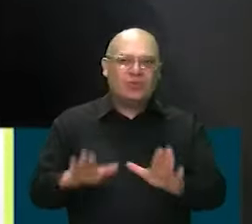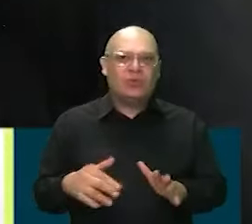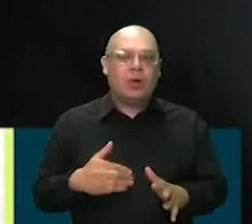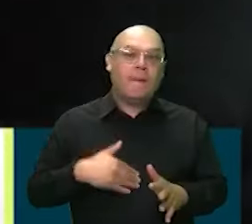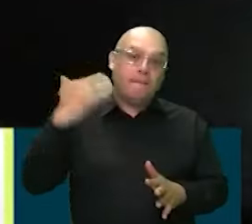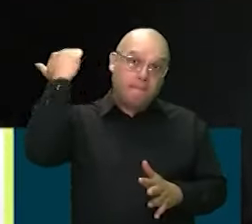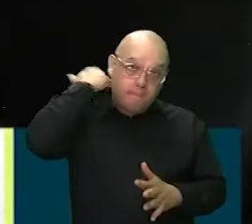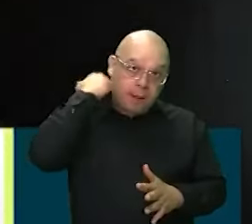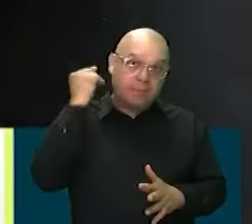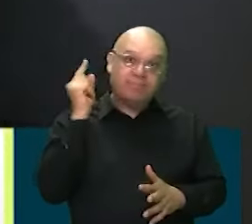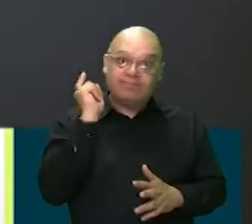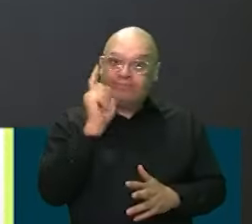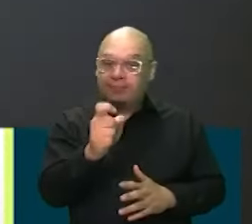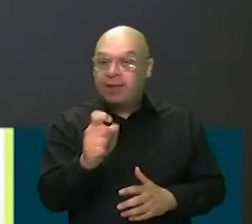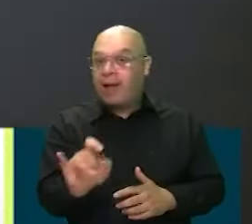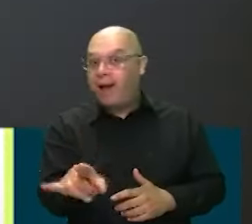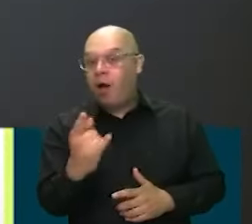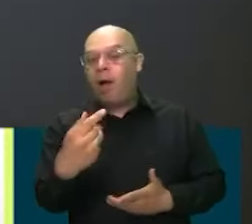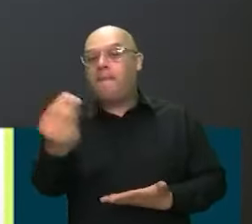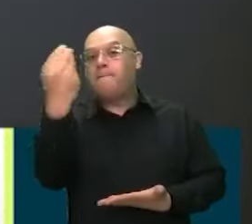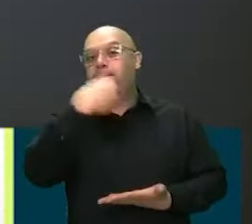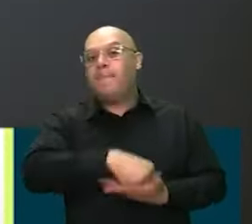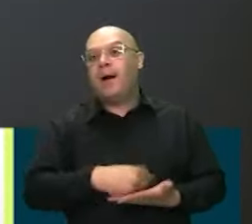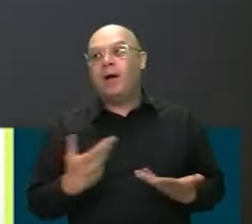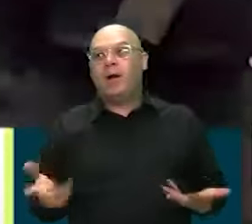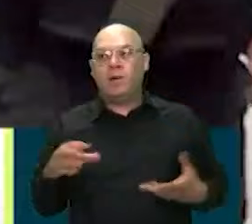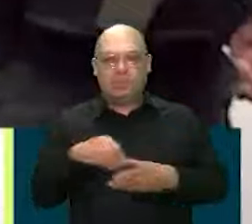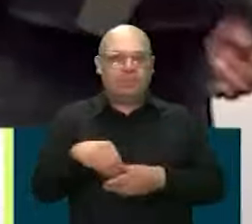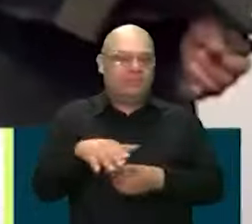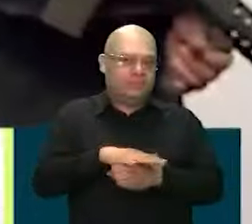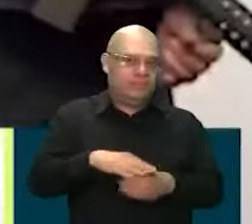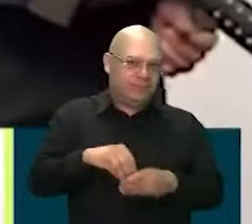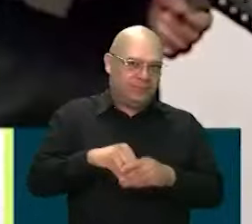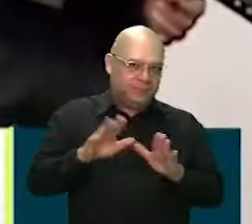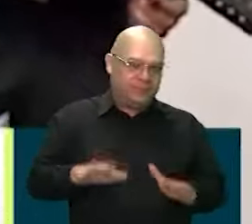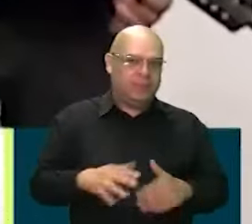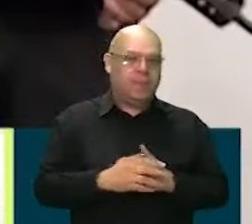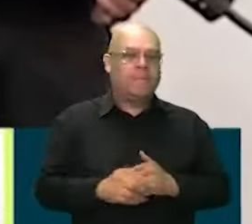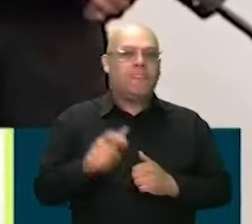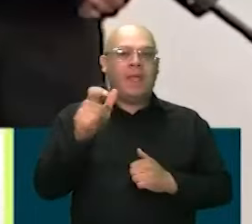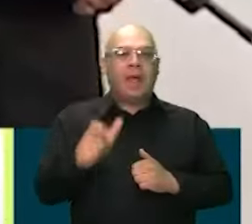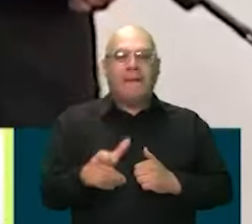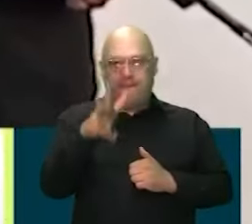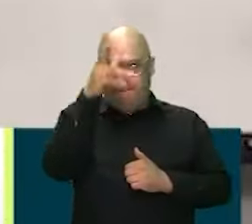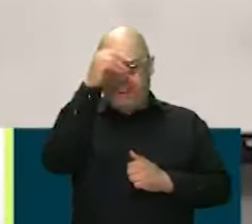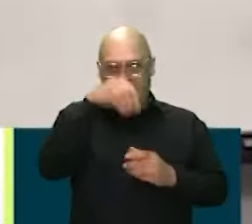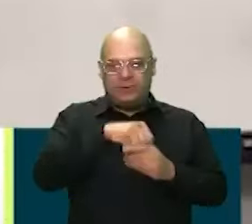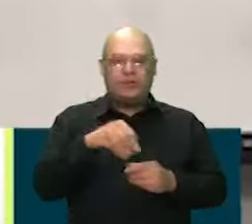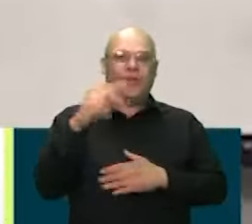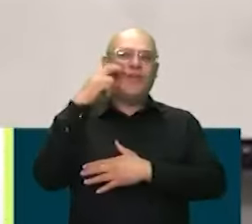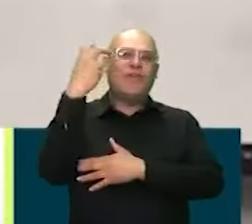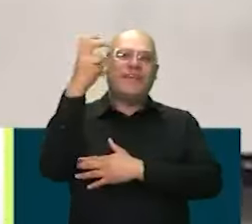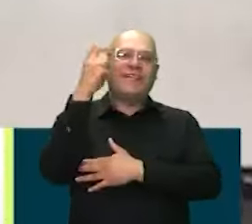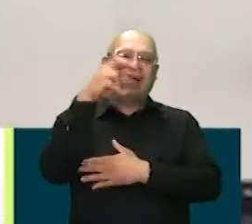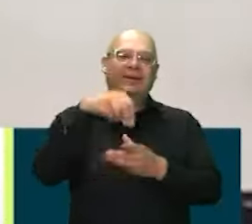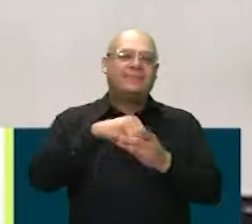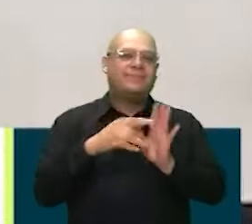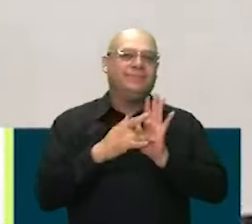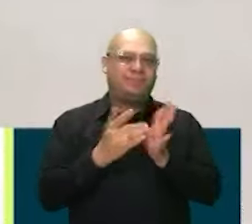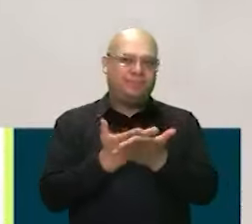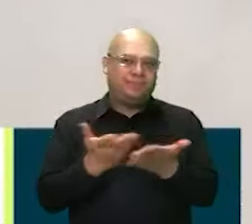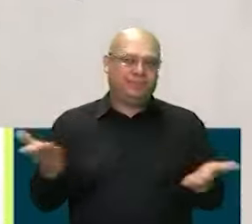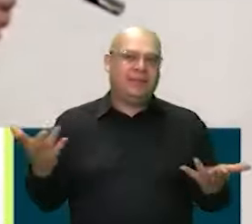integridad física al permanecer en el sector los capturados fueron presentados ante la fiscalía general de la nación y les fue